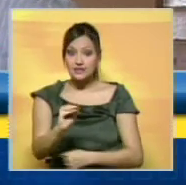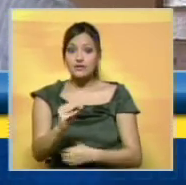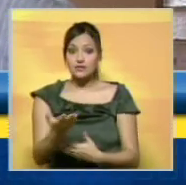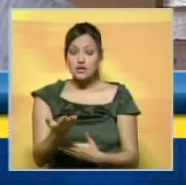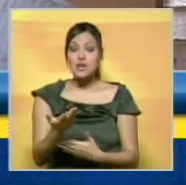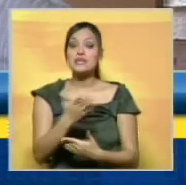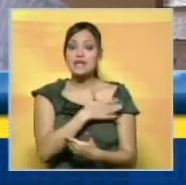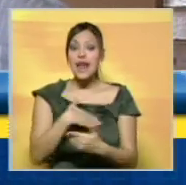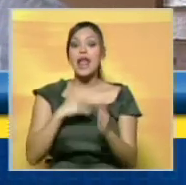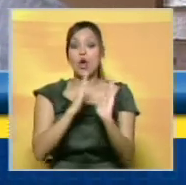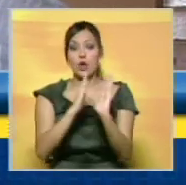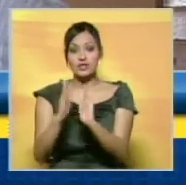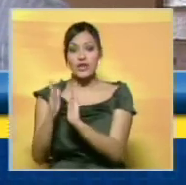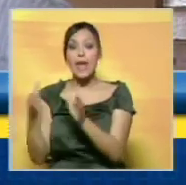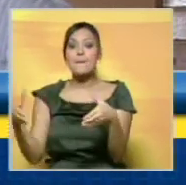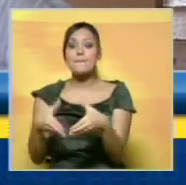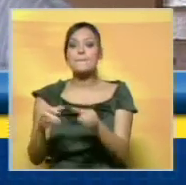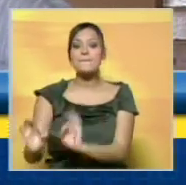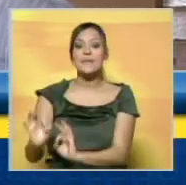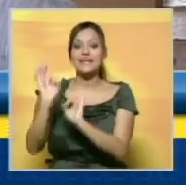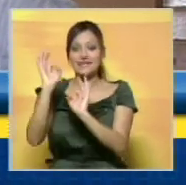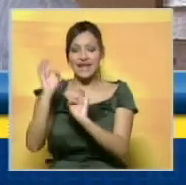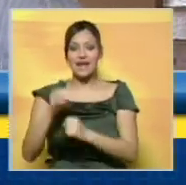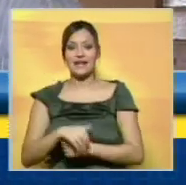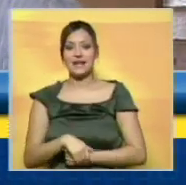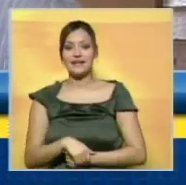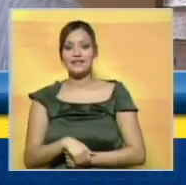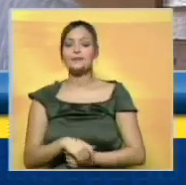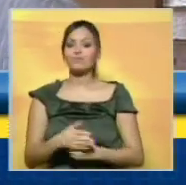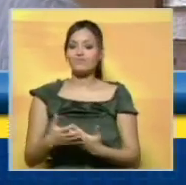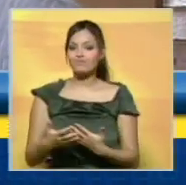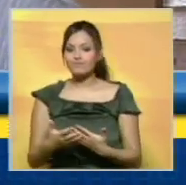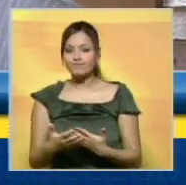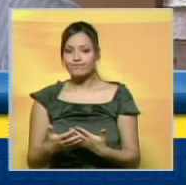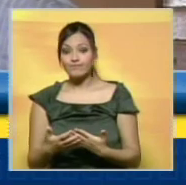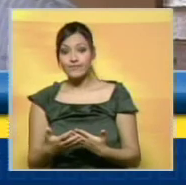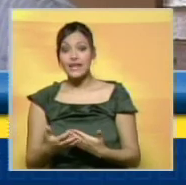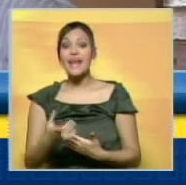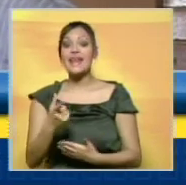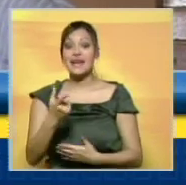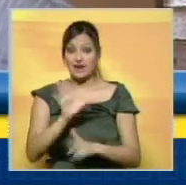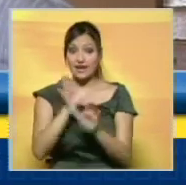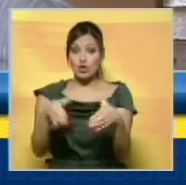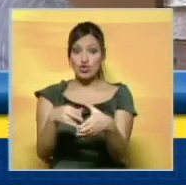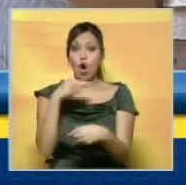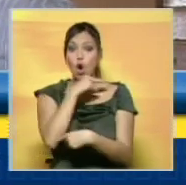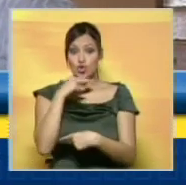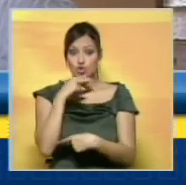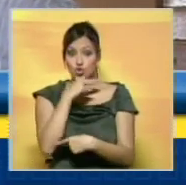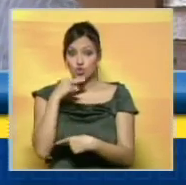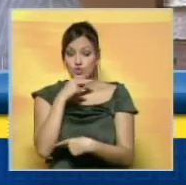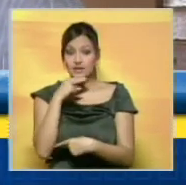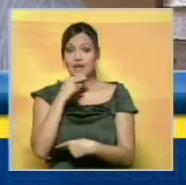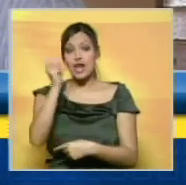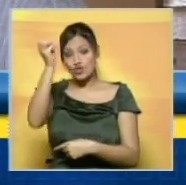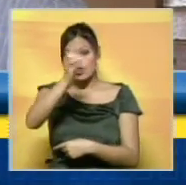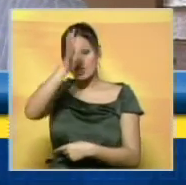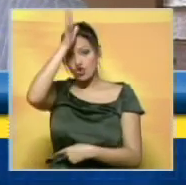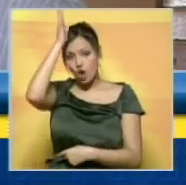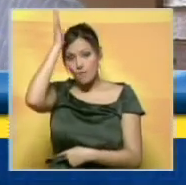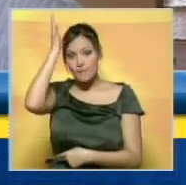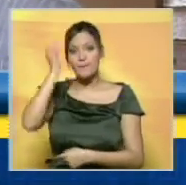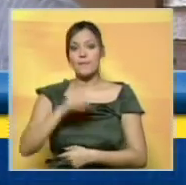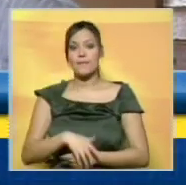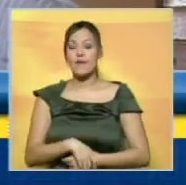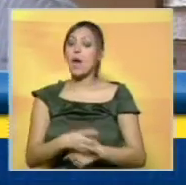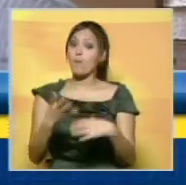Ha organizado una reunión especial que se llama Sínodo, que se va a reunir ahora en octubre en Roma,